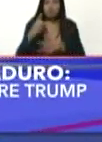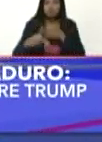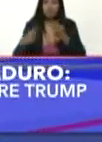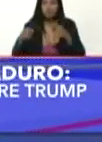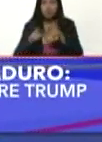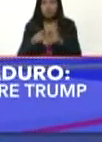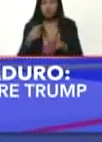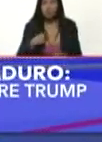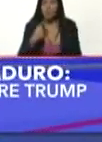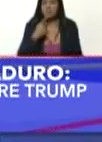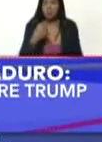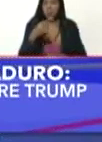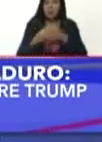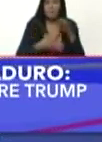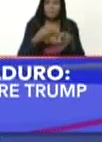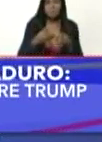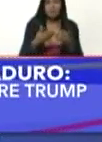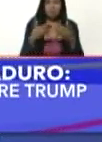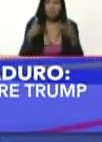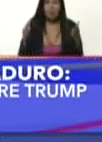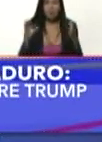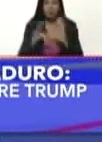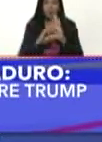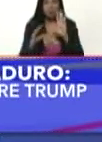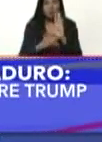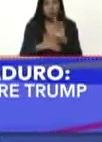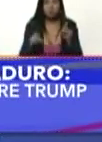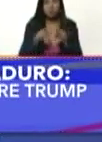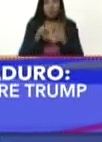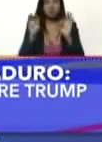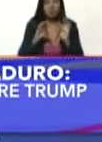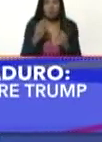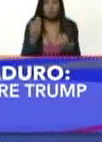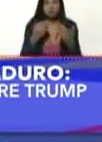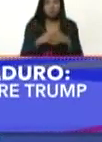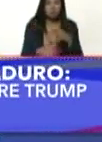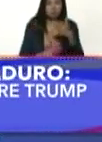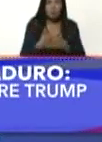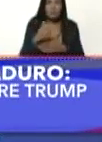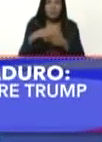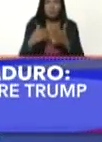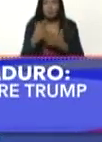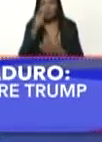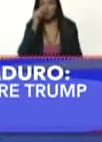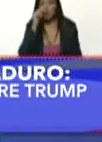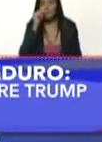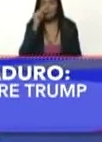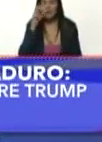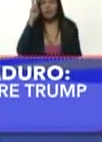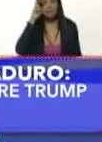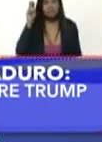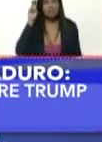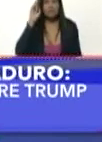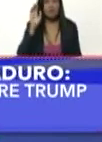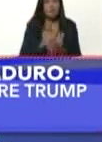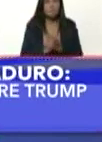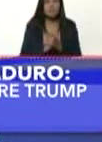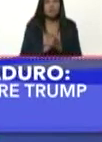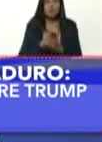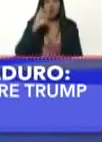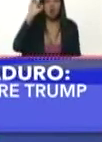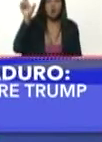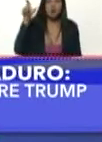Yo digo, yo abro este concurso y me atrevo a más. Aquí está el señor canciller, compañero Jorge